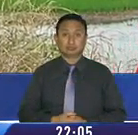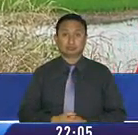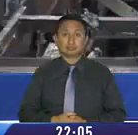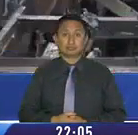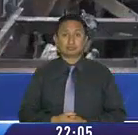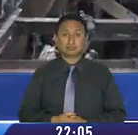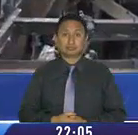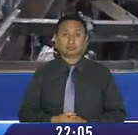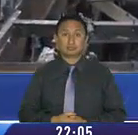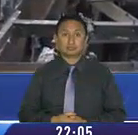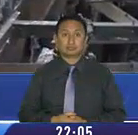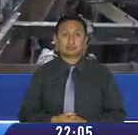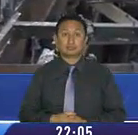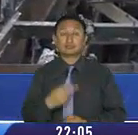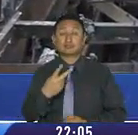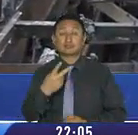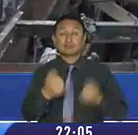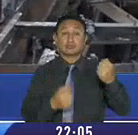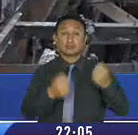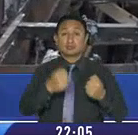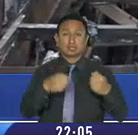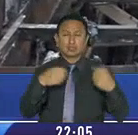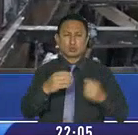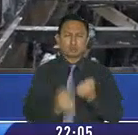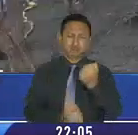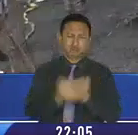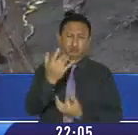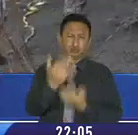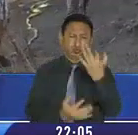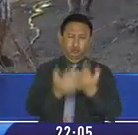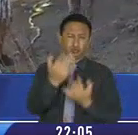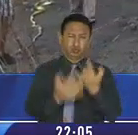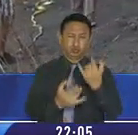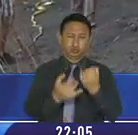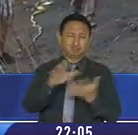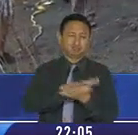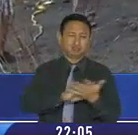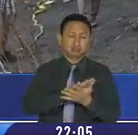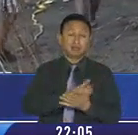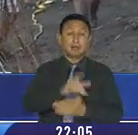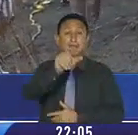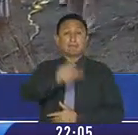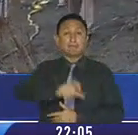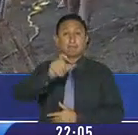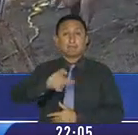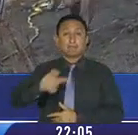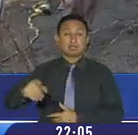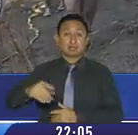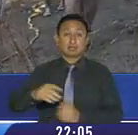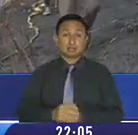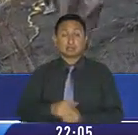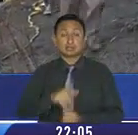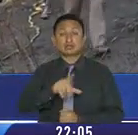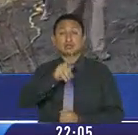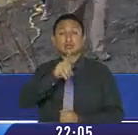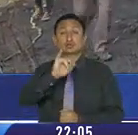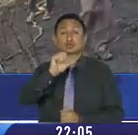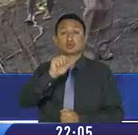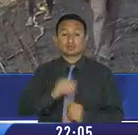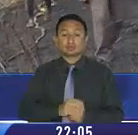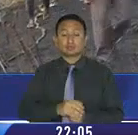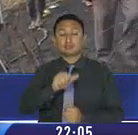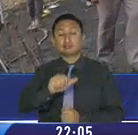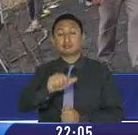carro. Los vehículos quedaron completamente destruidos por las llamas. Los ocupantes de la furgoneta, Luis Velasco Mora y